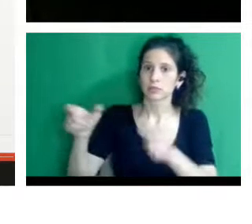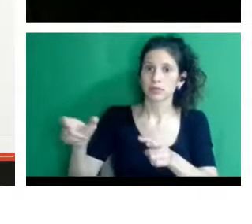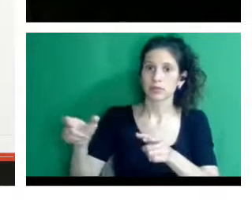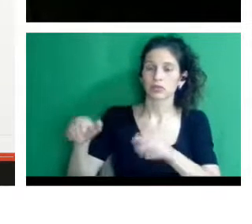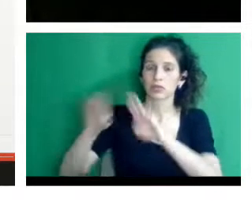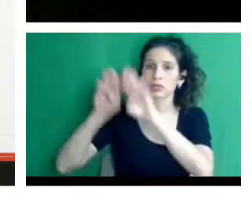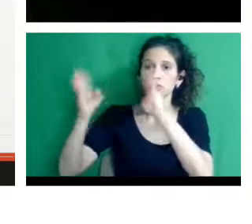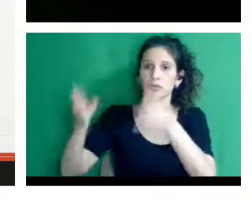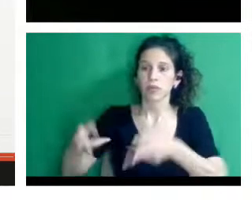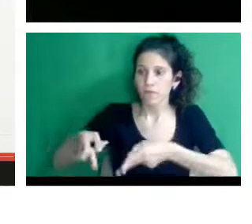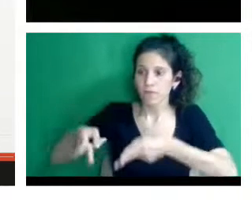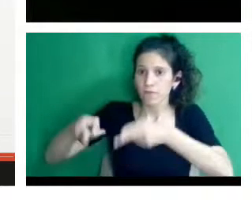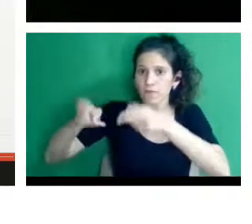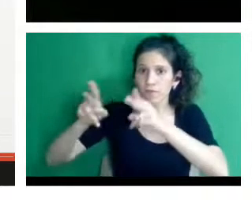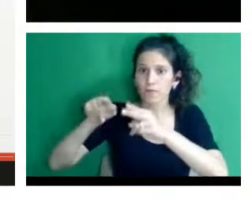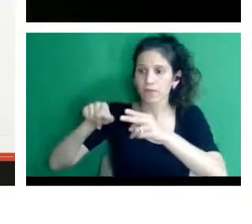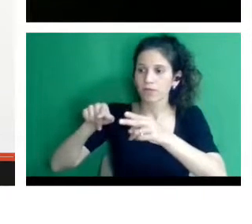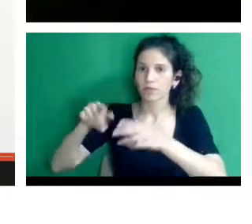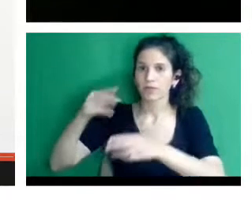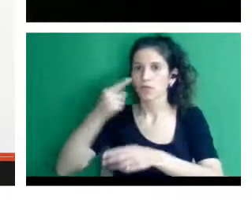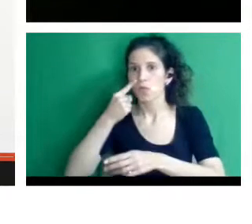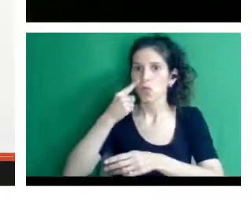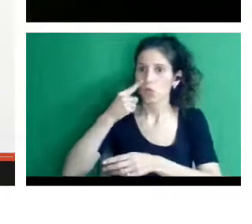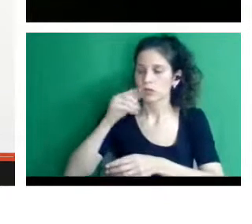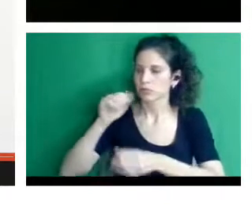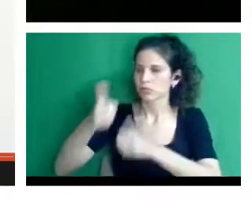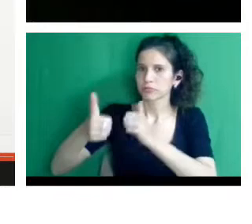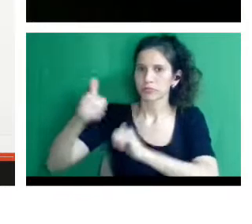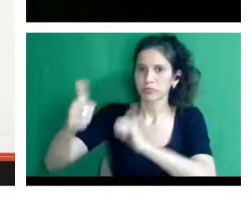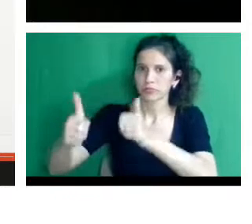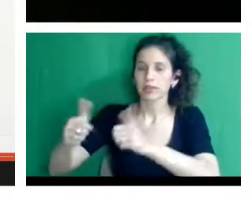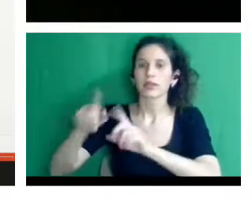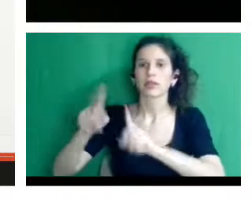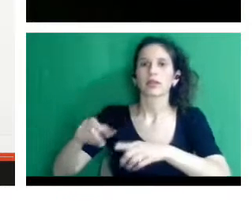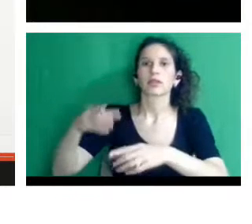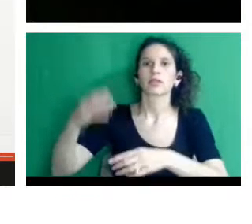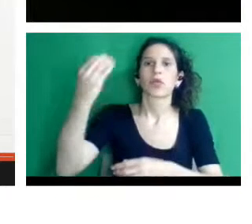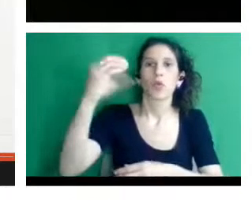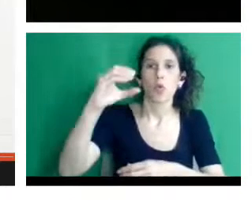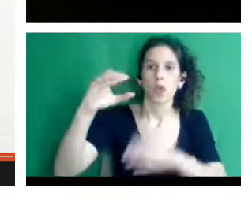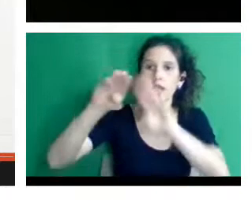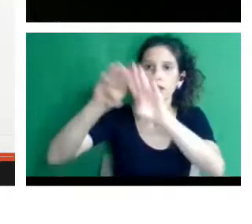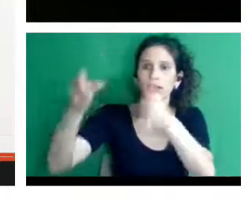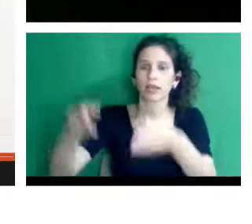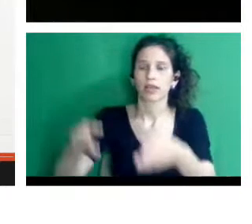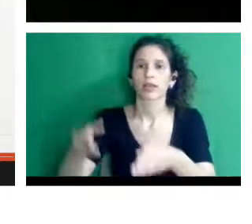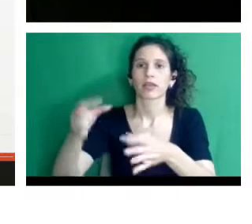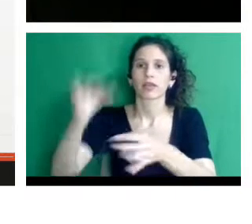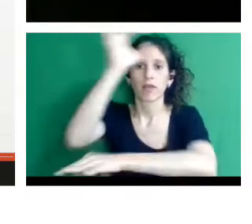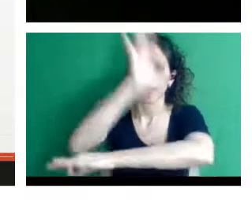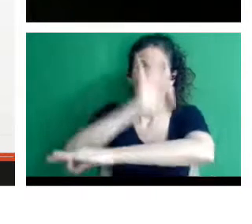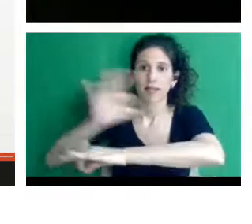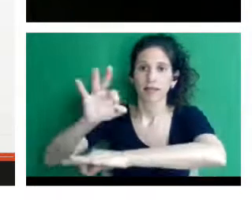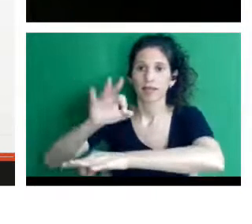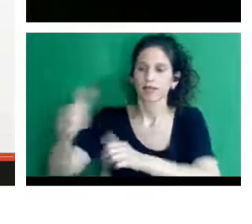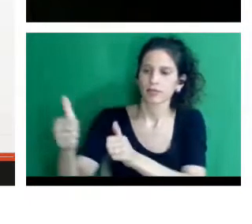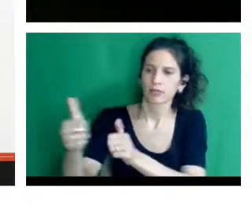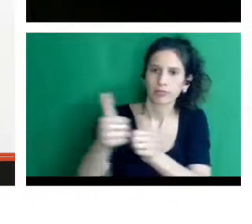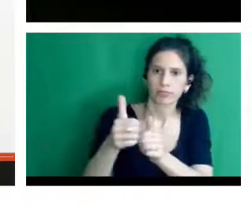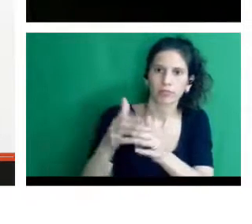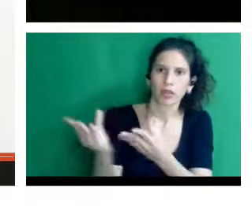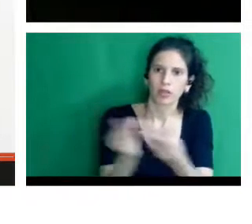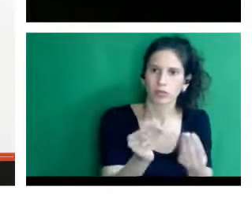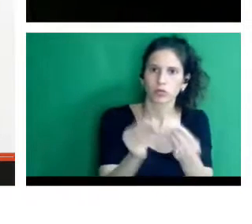ciudades y municipios y del gremio de arquitectos e ingenieros encargados de la adecuación de algunos escenarios deportivos. ¿Qué tipos